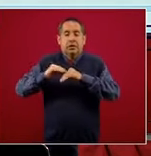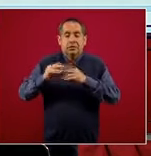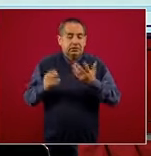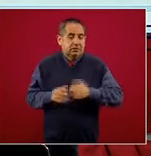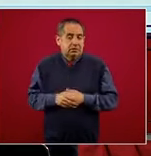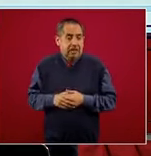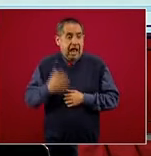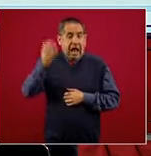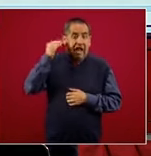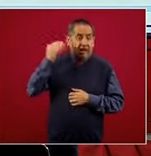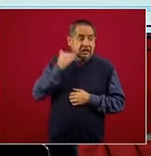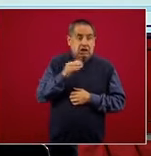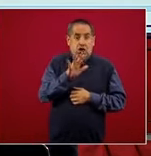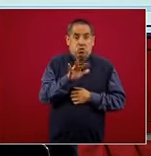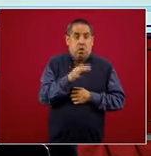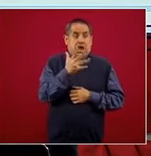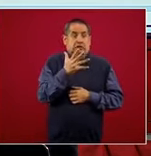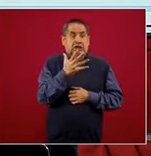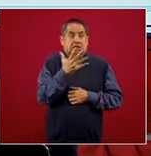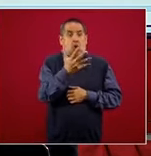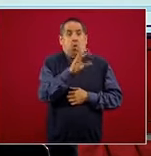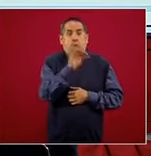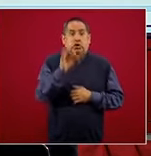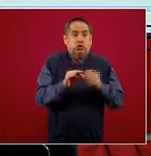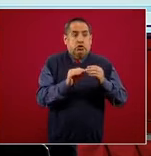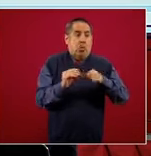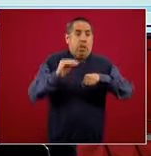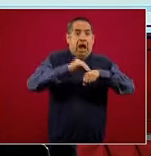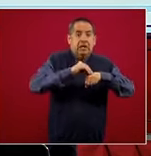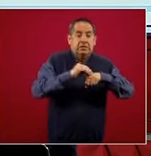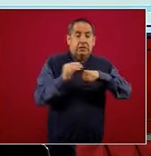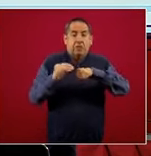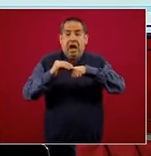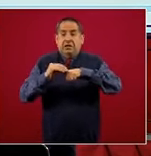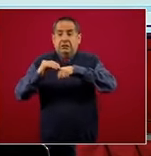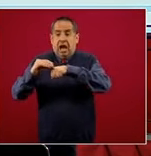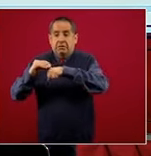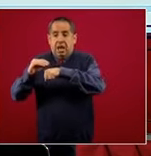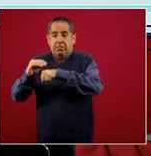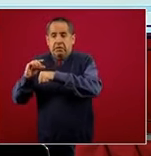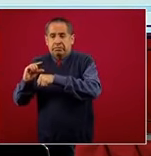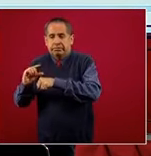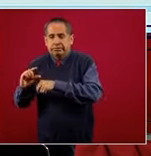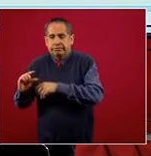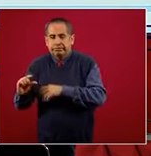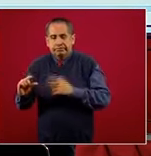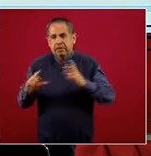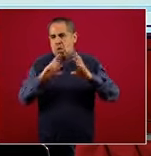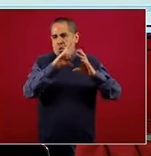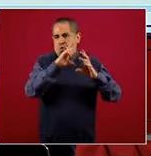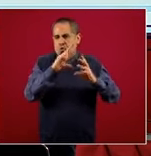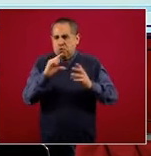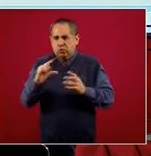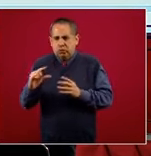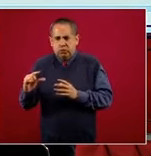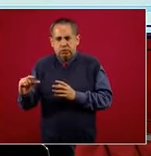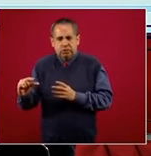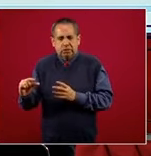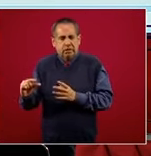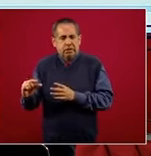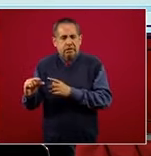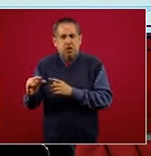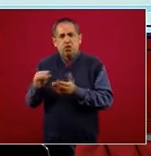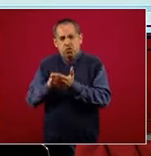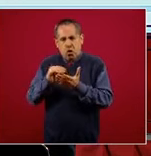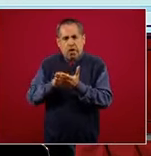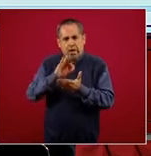de un 55%, fuimos prácticamente durante el mes de marzo y abril disminuyendo, pero todavía con